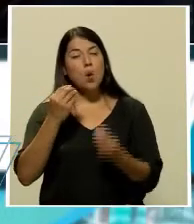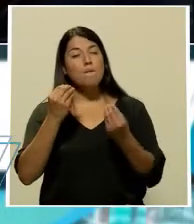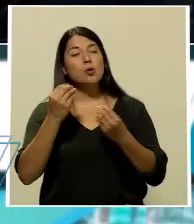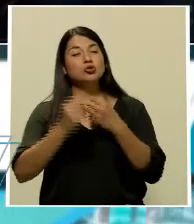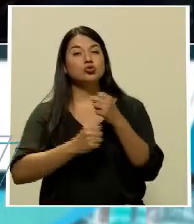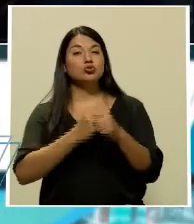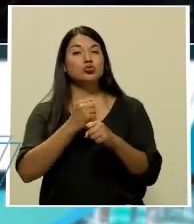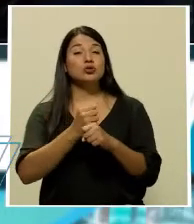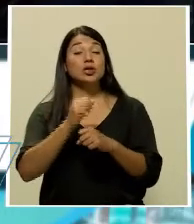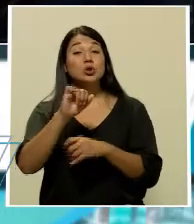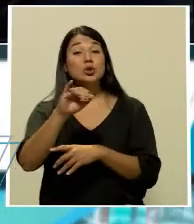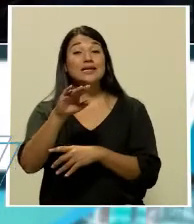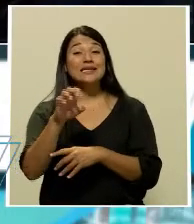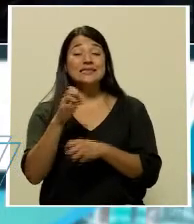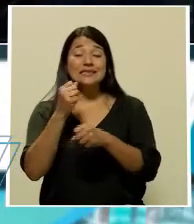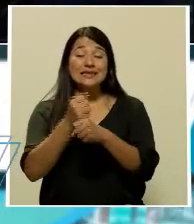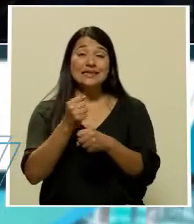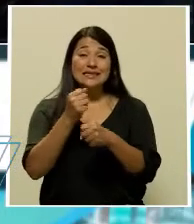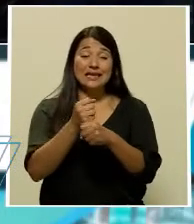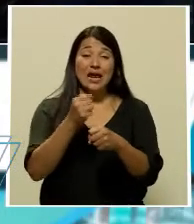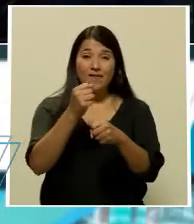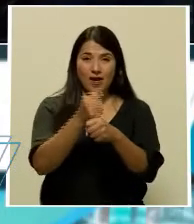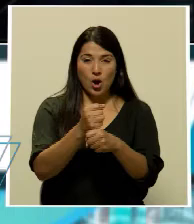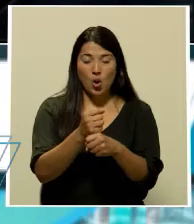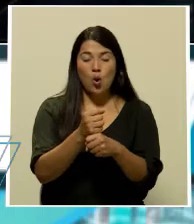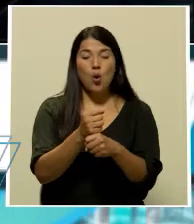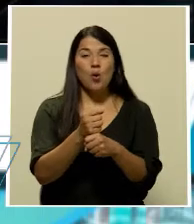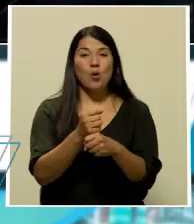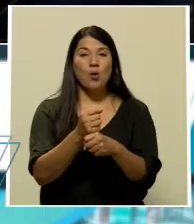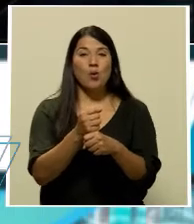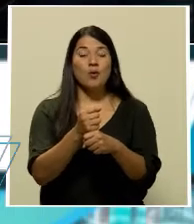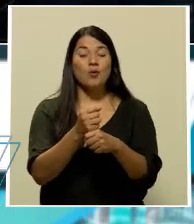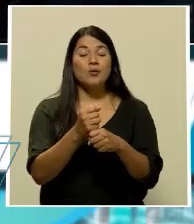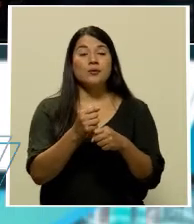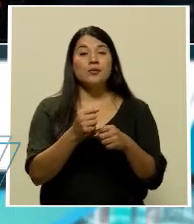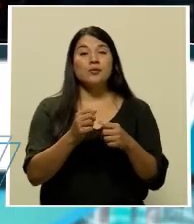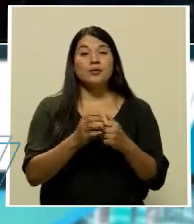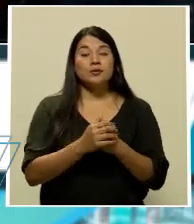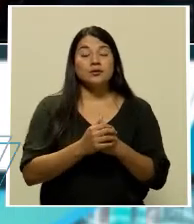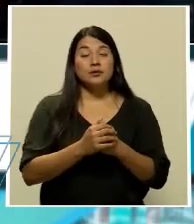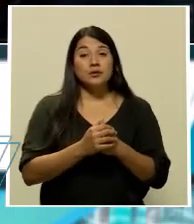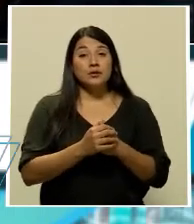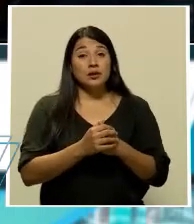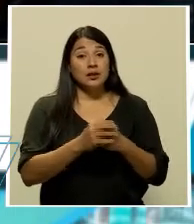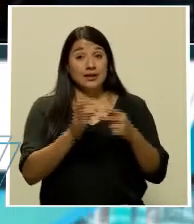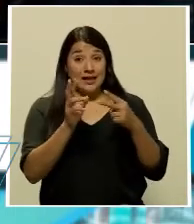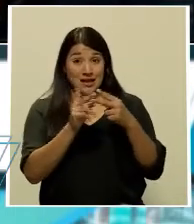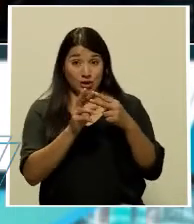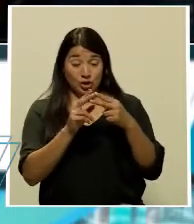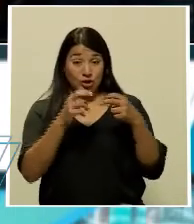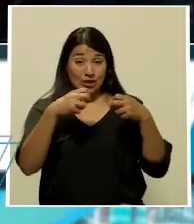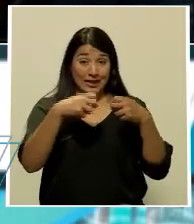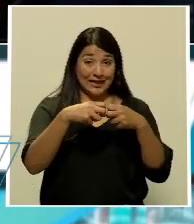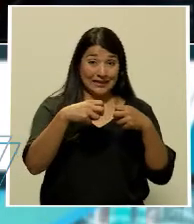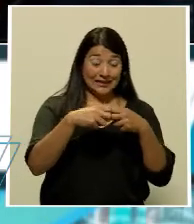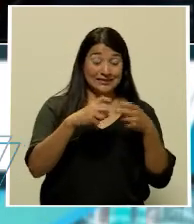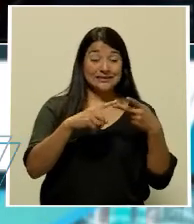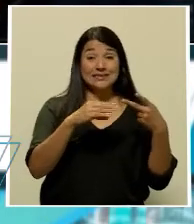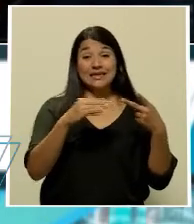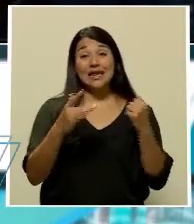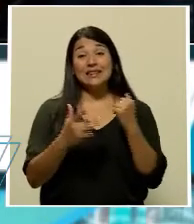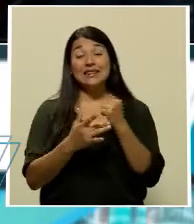ICE trabajó en un esquema, en un balance en donde justamente estos dos sectores, electricidad